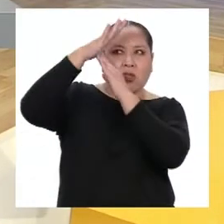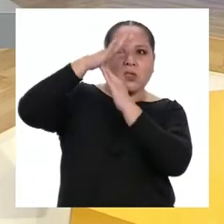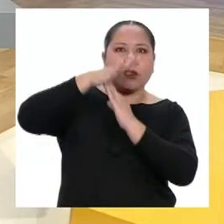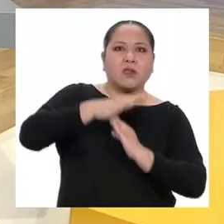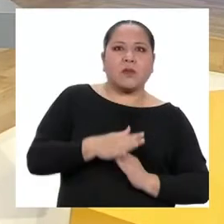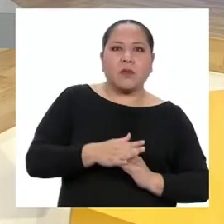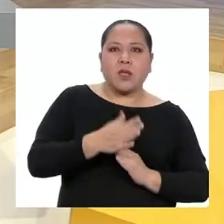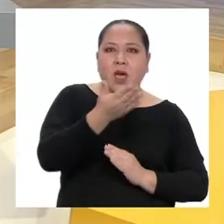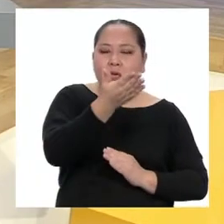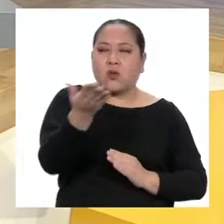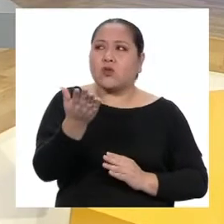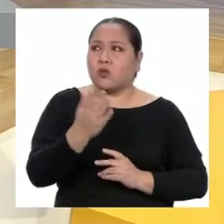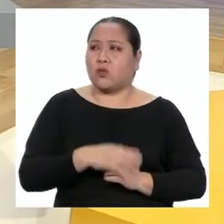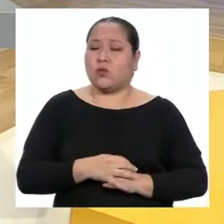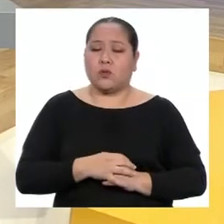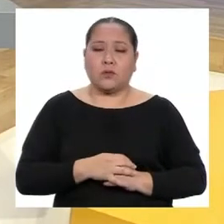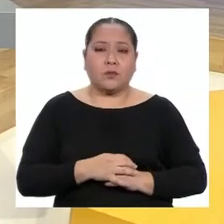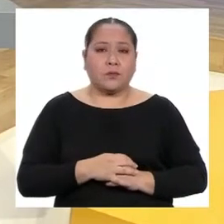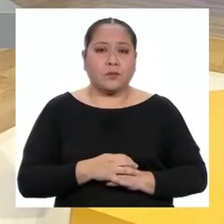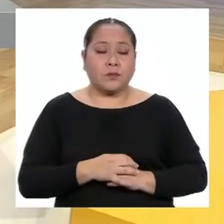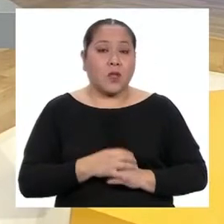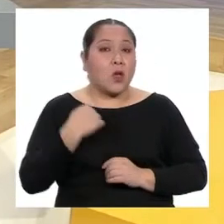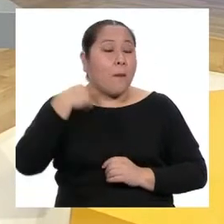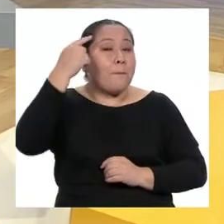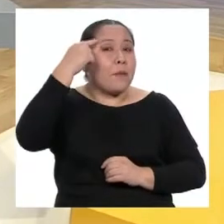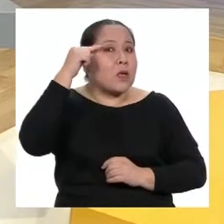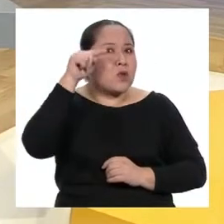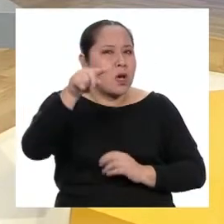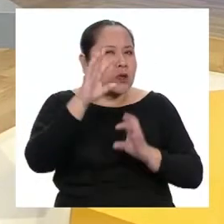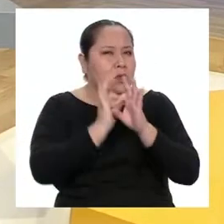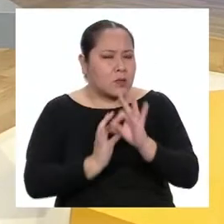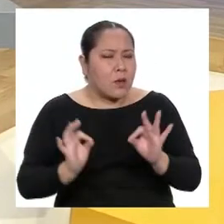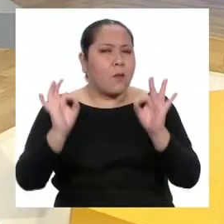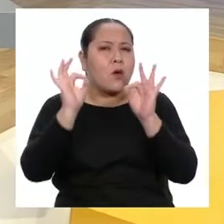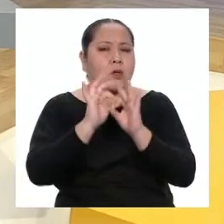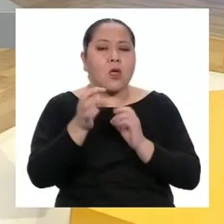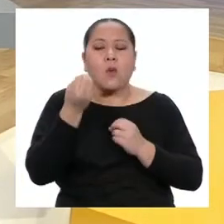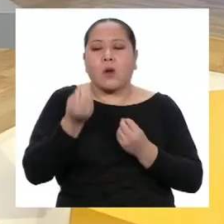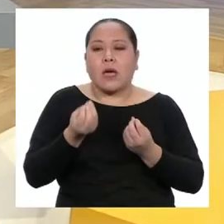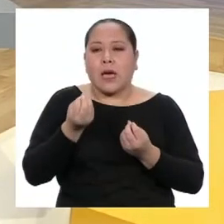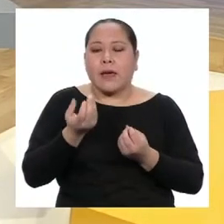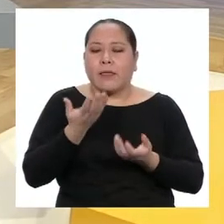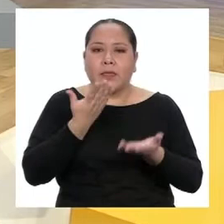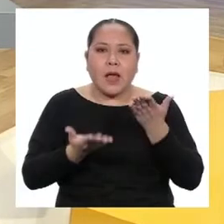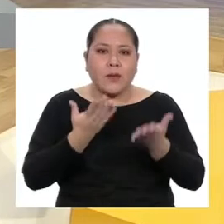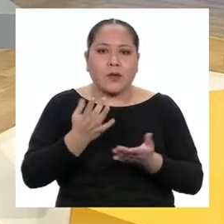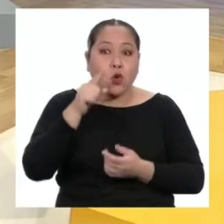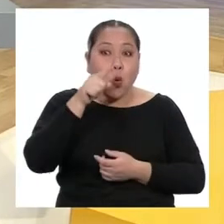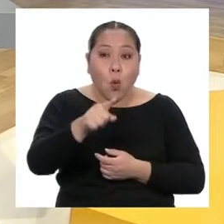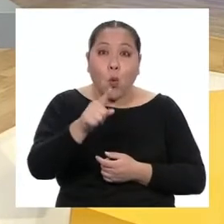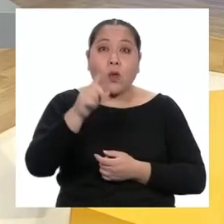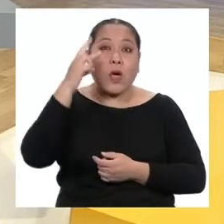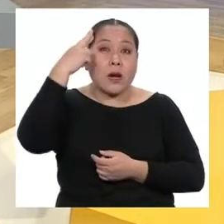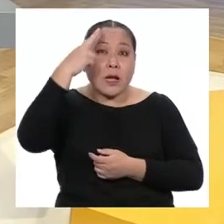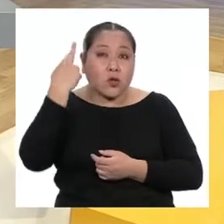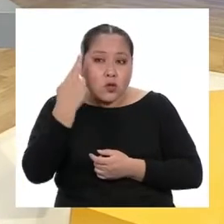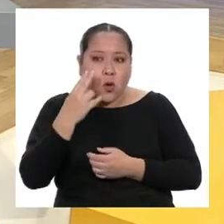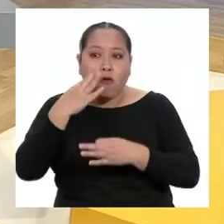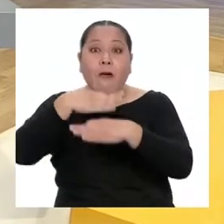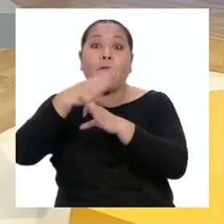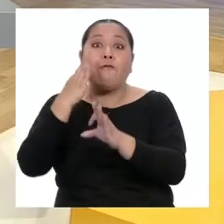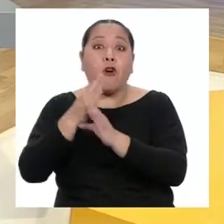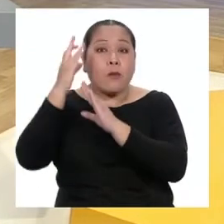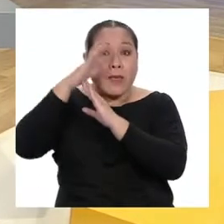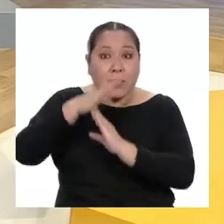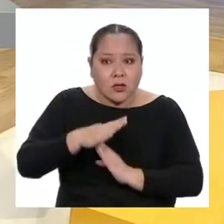los chicos y sus familiares. Creo que esto es importante porque puede que haya algún motivo común que se